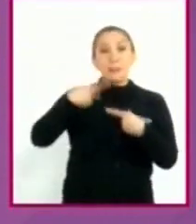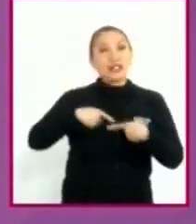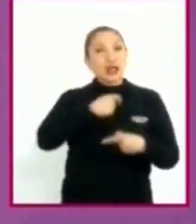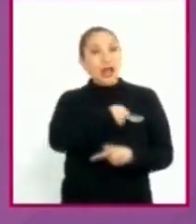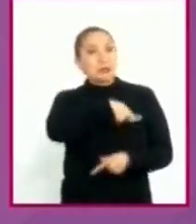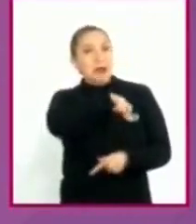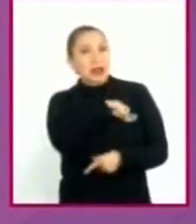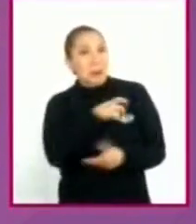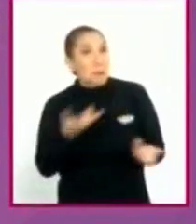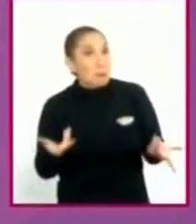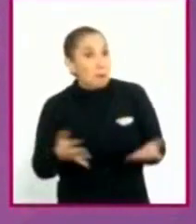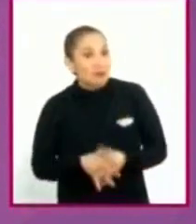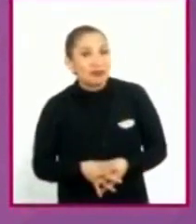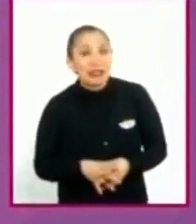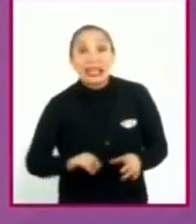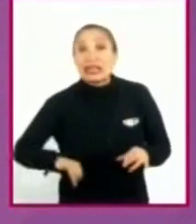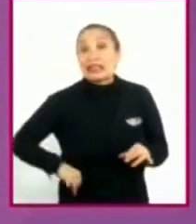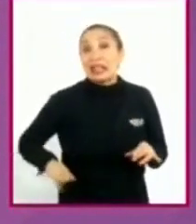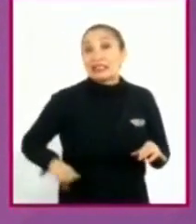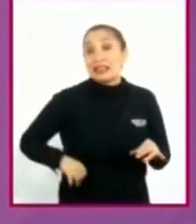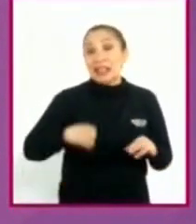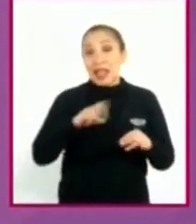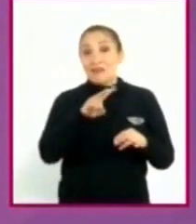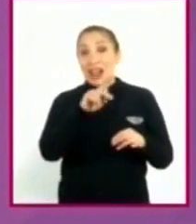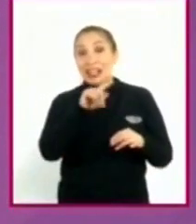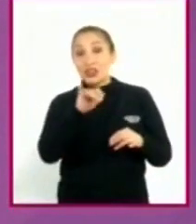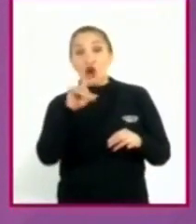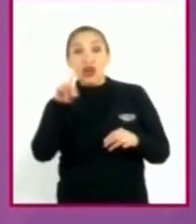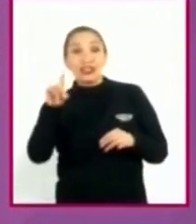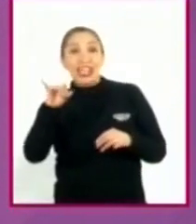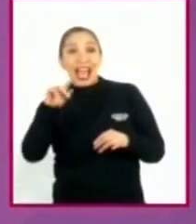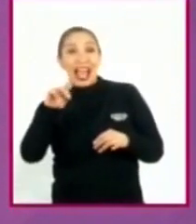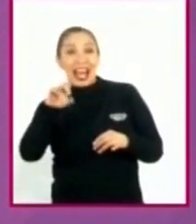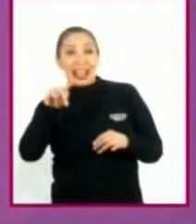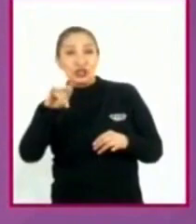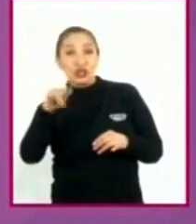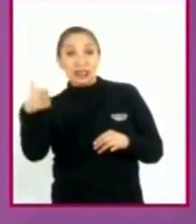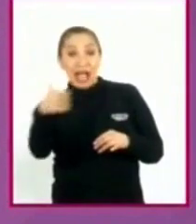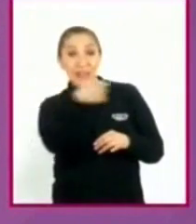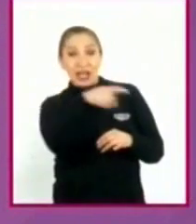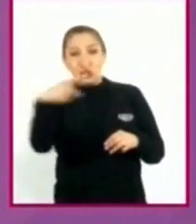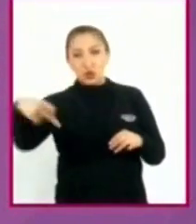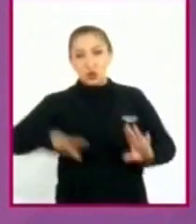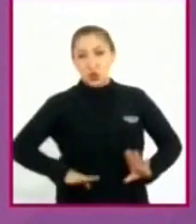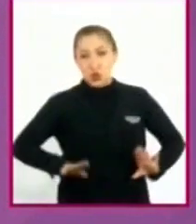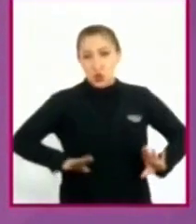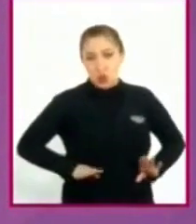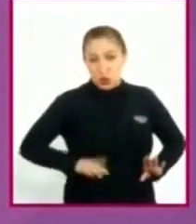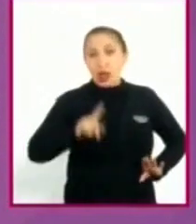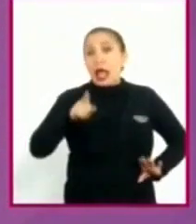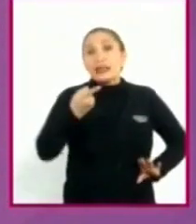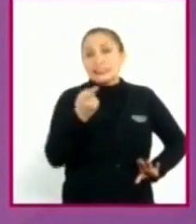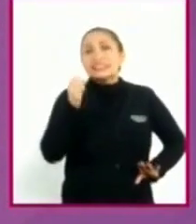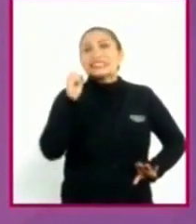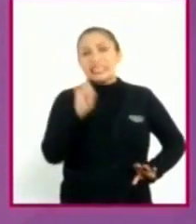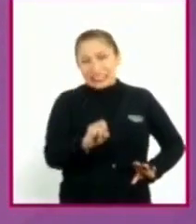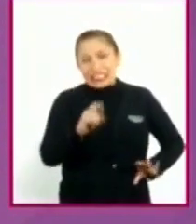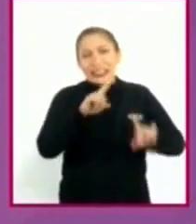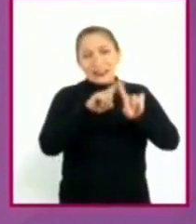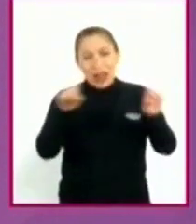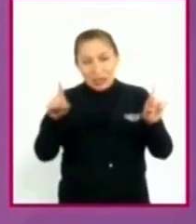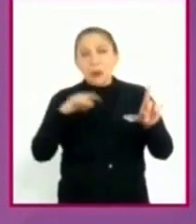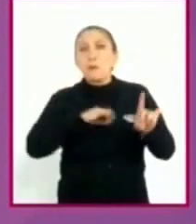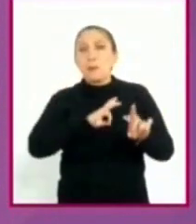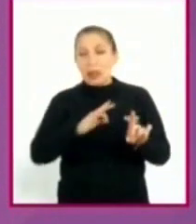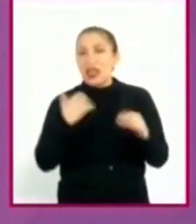españoles. Lo interesante de las variantes o dialectos del español, cada una con sus particularidades, es que a pesar de esas diferencias